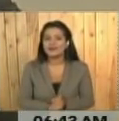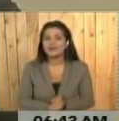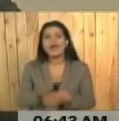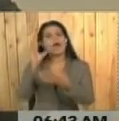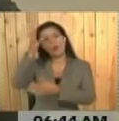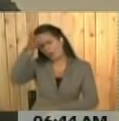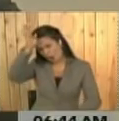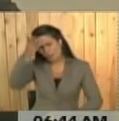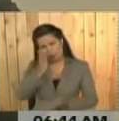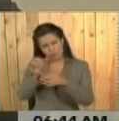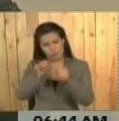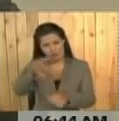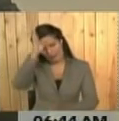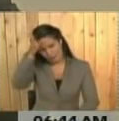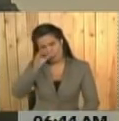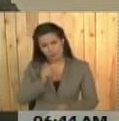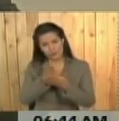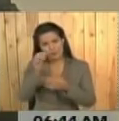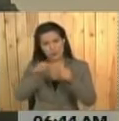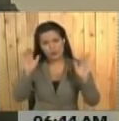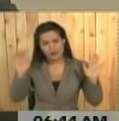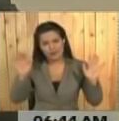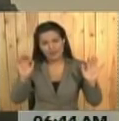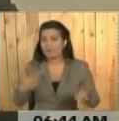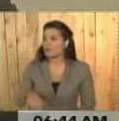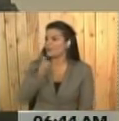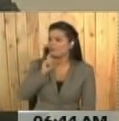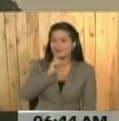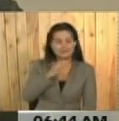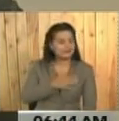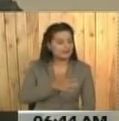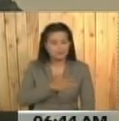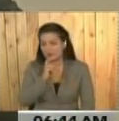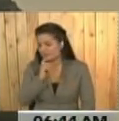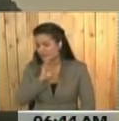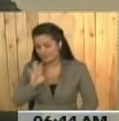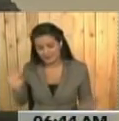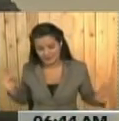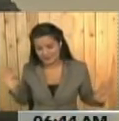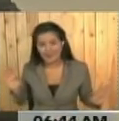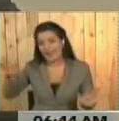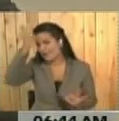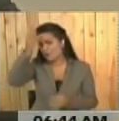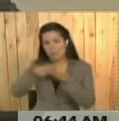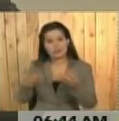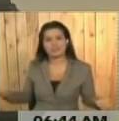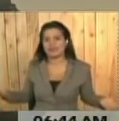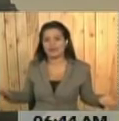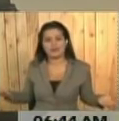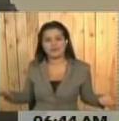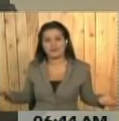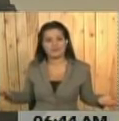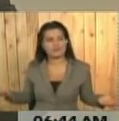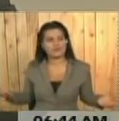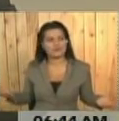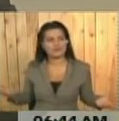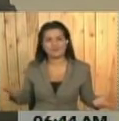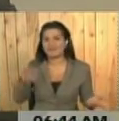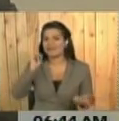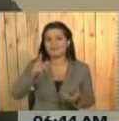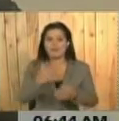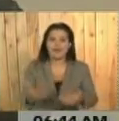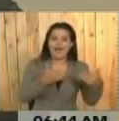continúa ah no pero no como difícil ahora Hernán no sé qué vamos a hacer te va a hacer tu programa a las 2